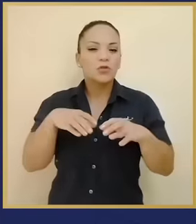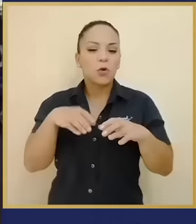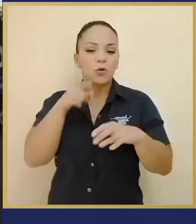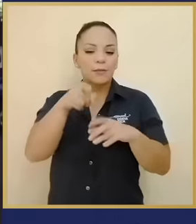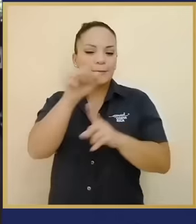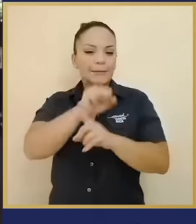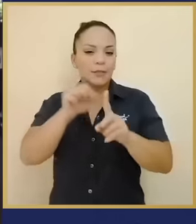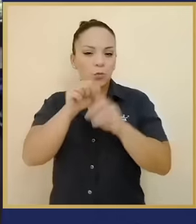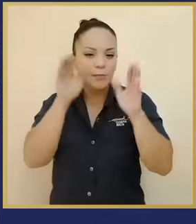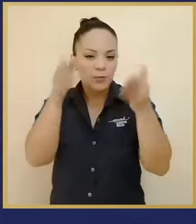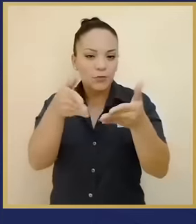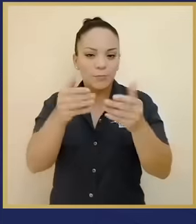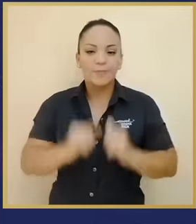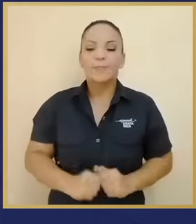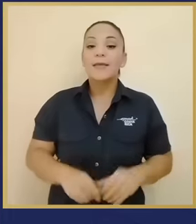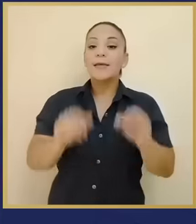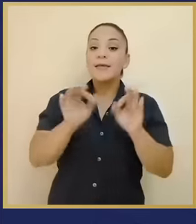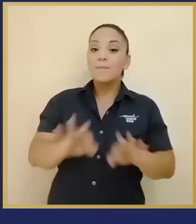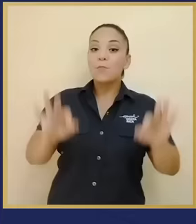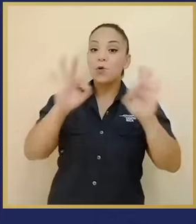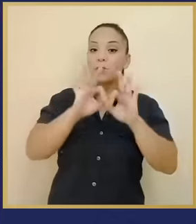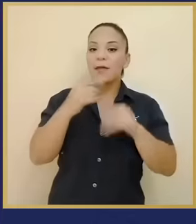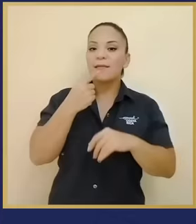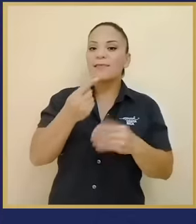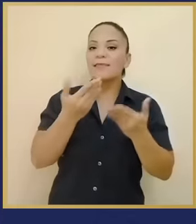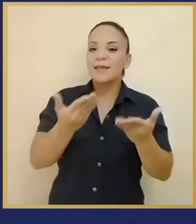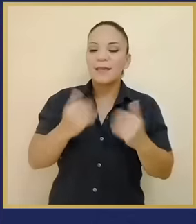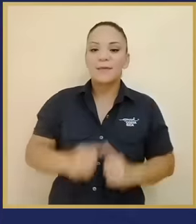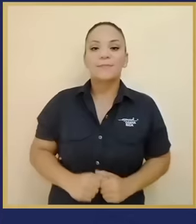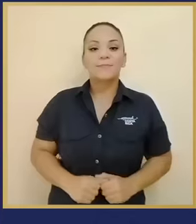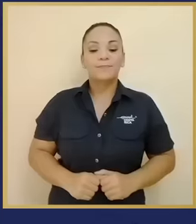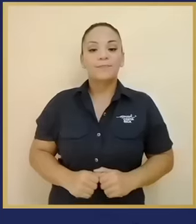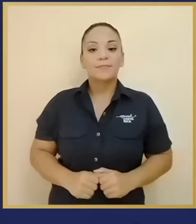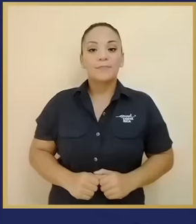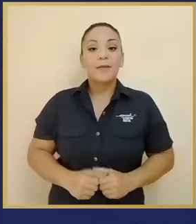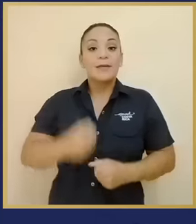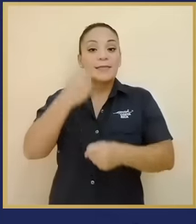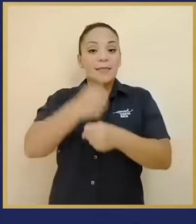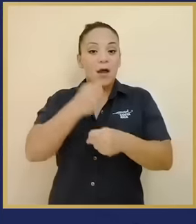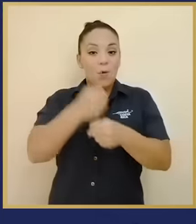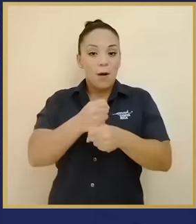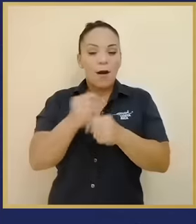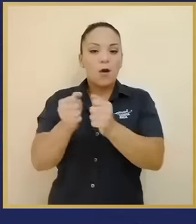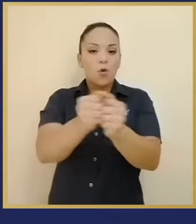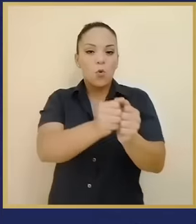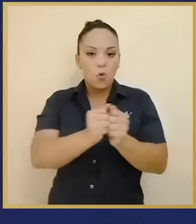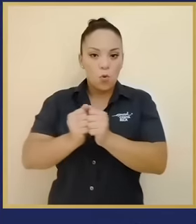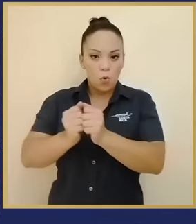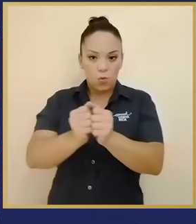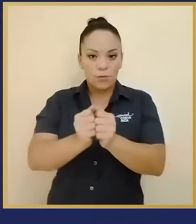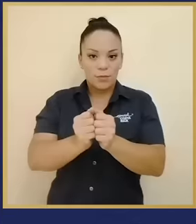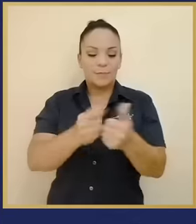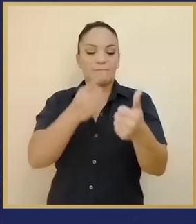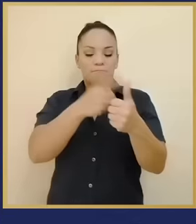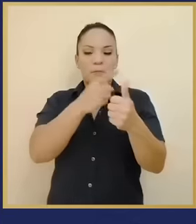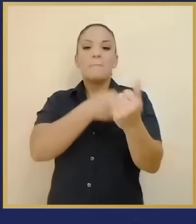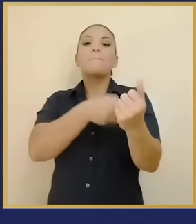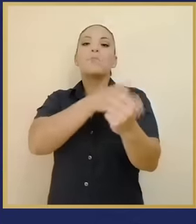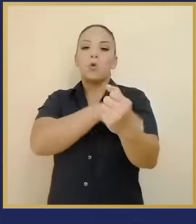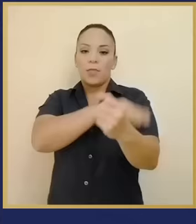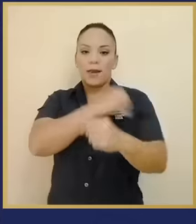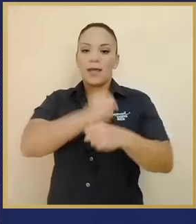proactiva ante el delito. Importante señalar que aquí trabajan de manera conjunta, aparte del